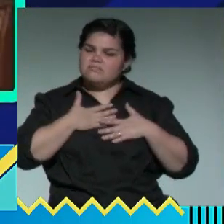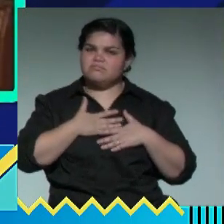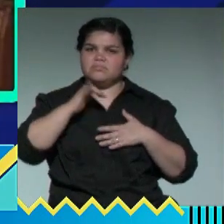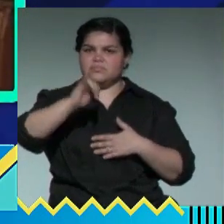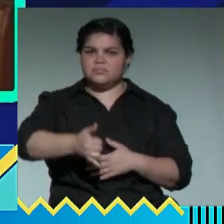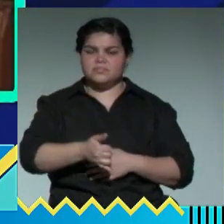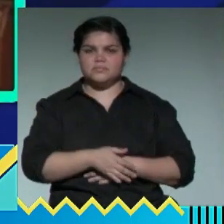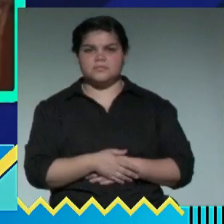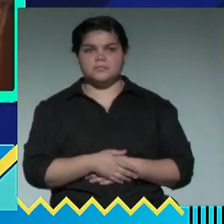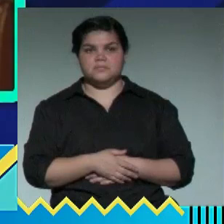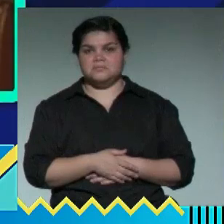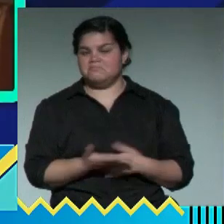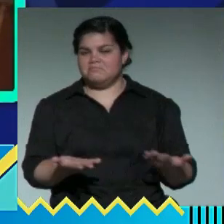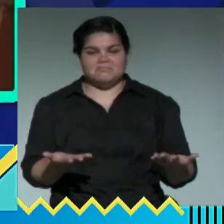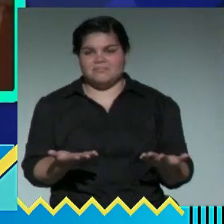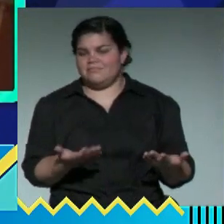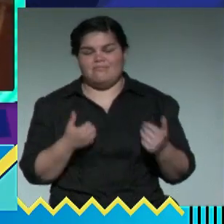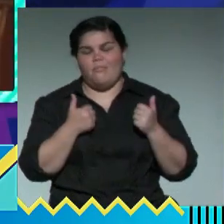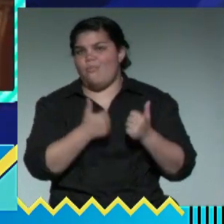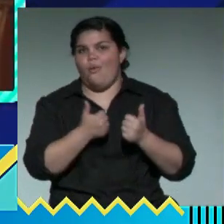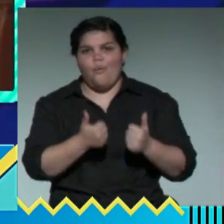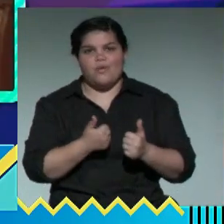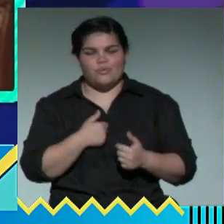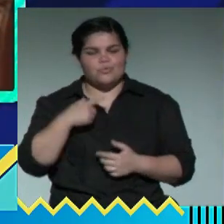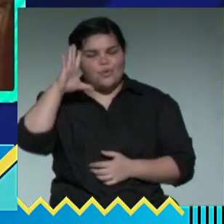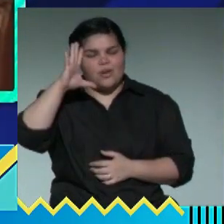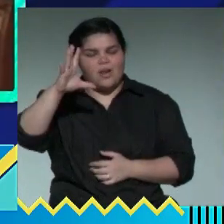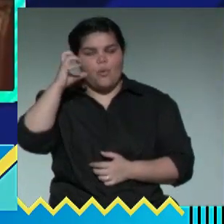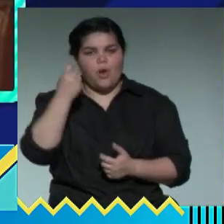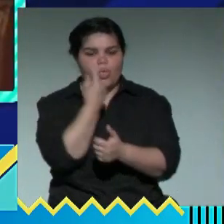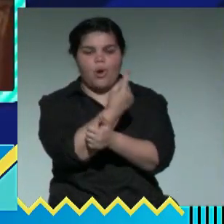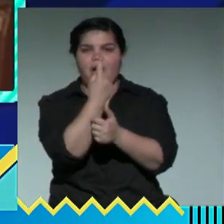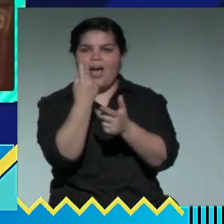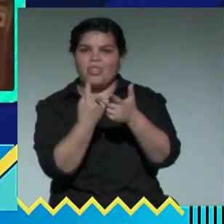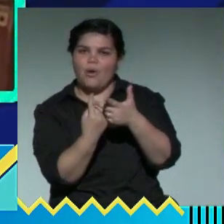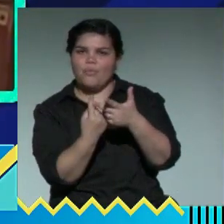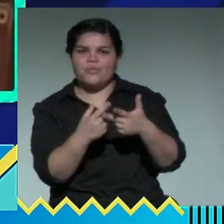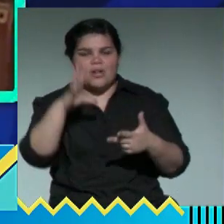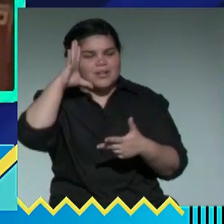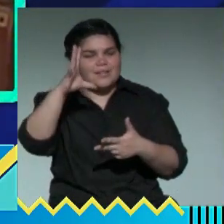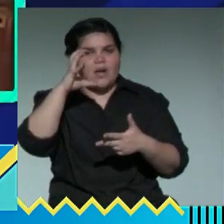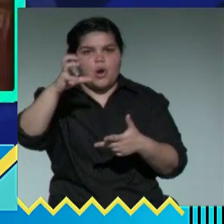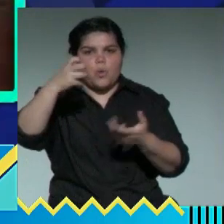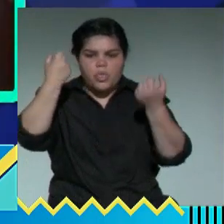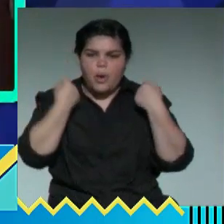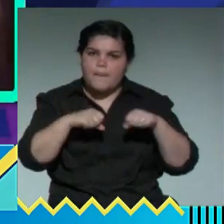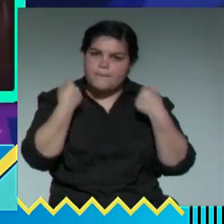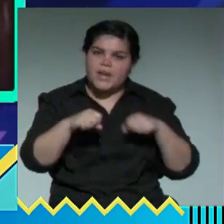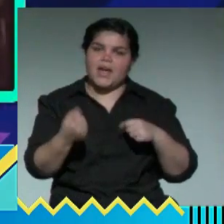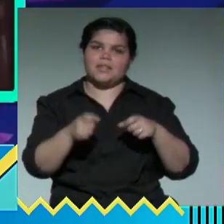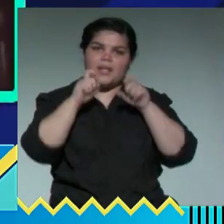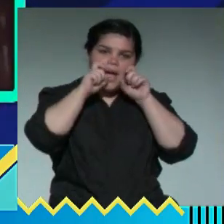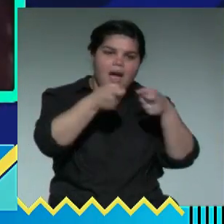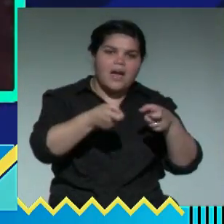La verdad que buenísimo, no sé, guardo todos recuerdos re lindos con cada uno, o sea, bien. Los ensayos, las giras, las